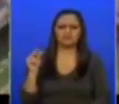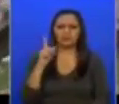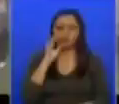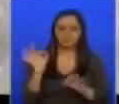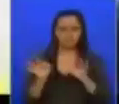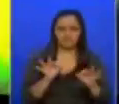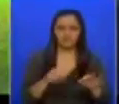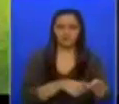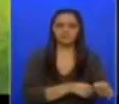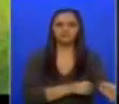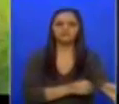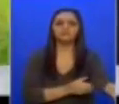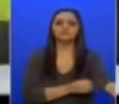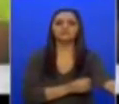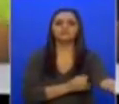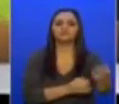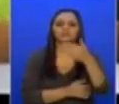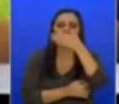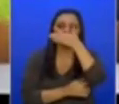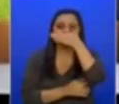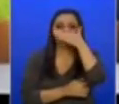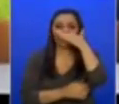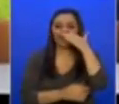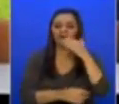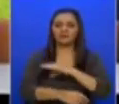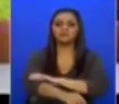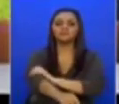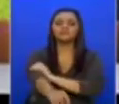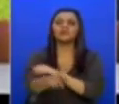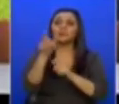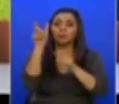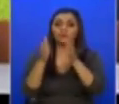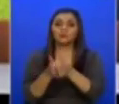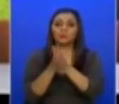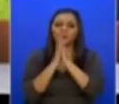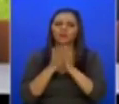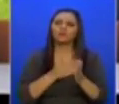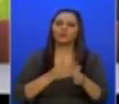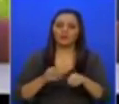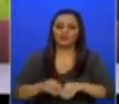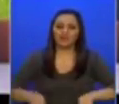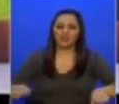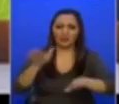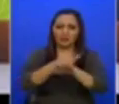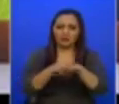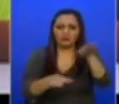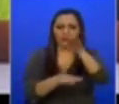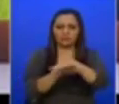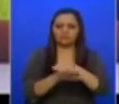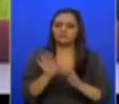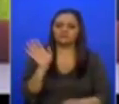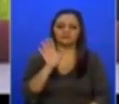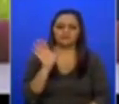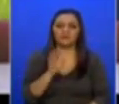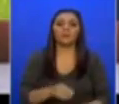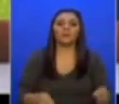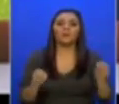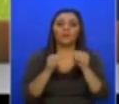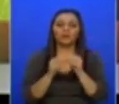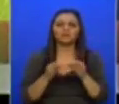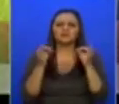explica por qué. Y aquí, por más relleno que la gente pida, es una medida totalmente antitécnica, creará nuevas áreas de